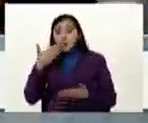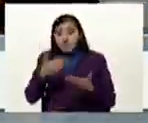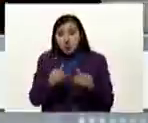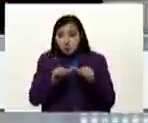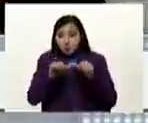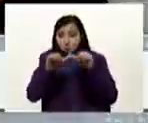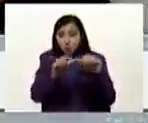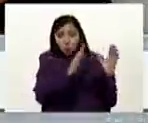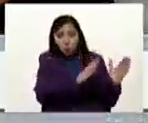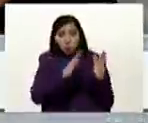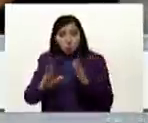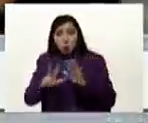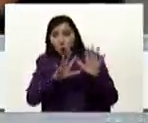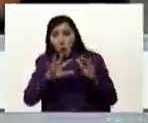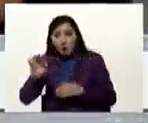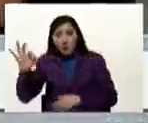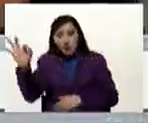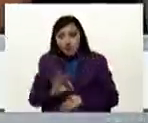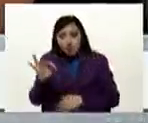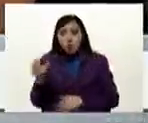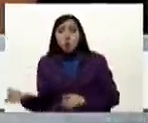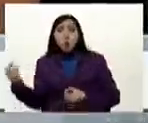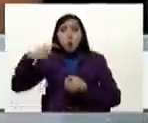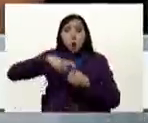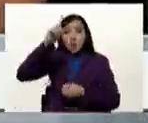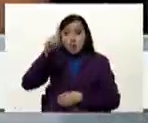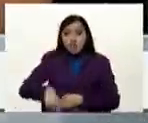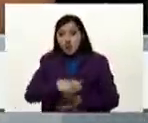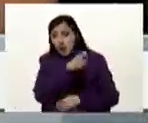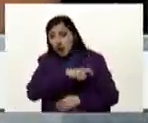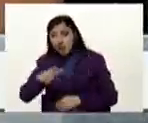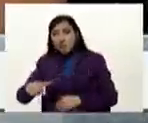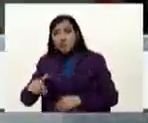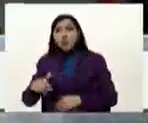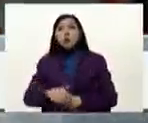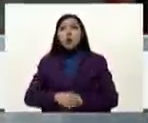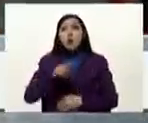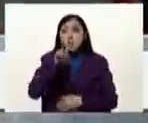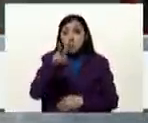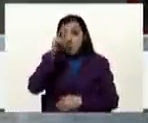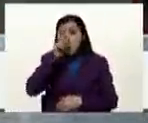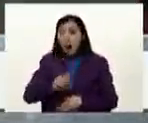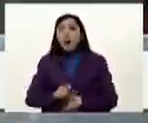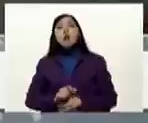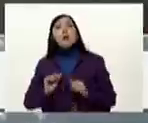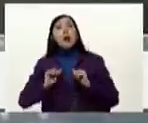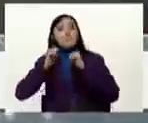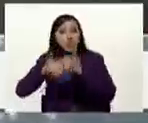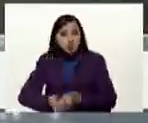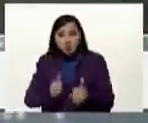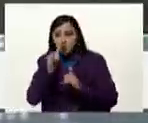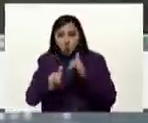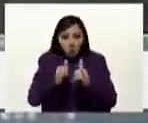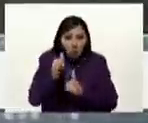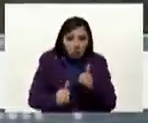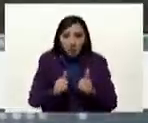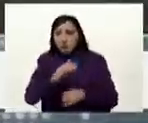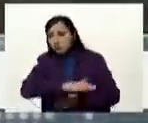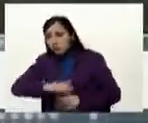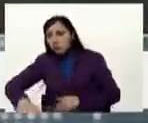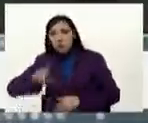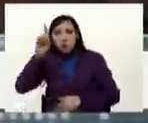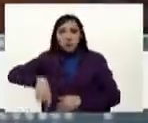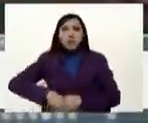una meta del 90%, donde incluyamos también a los menores de 2 años, que empecemos a vacunar a nuestros niños y a nuestras niñas.